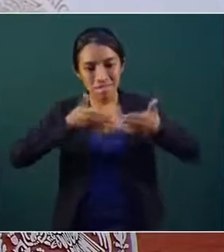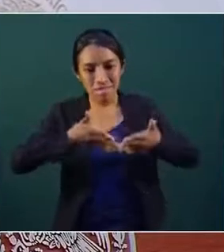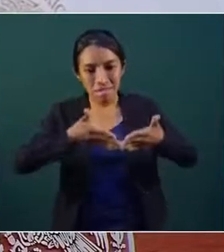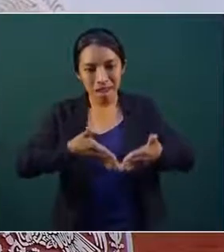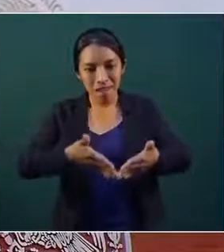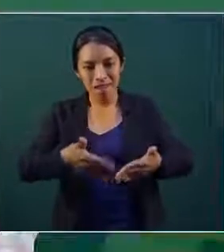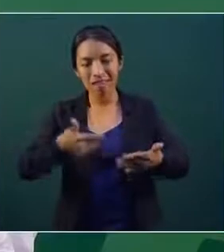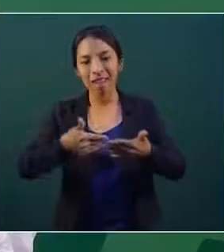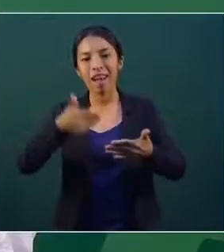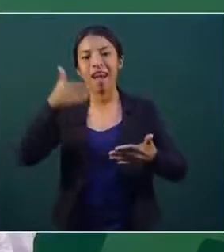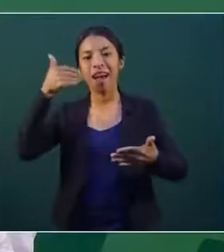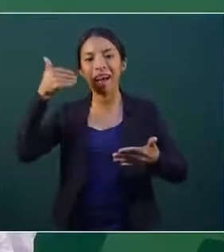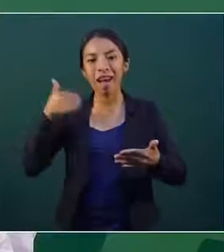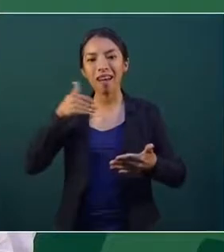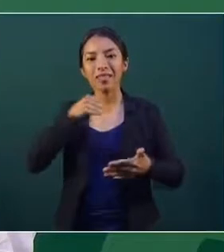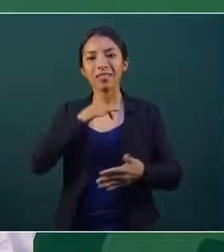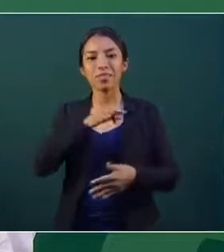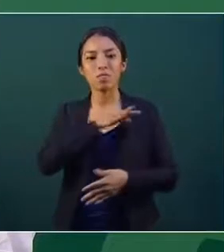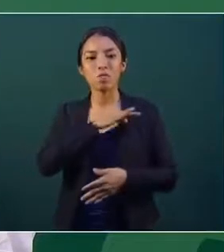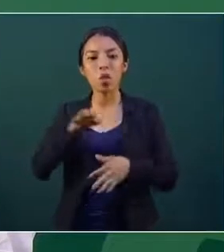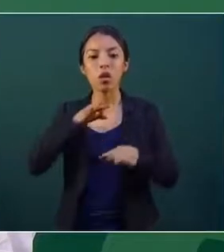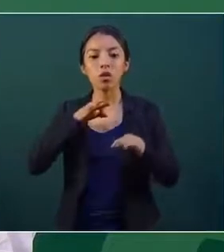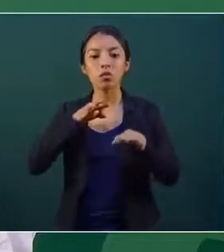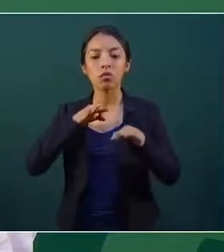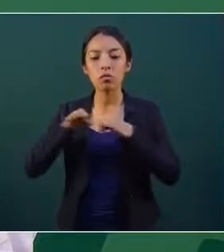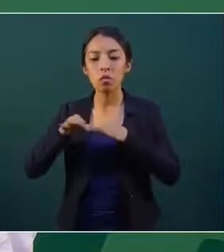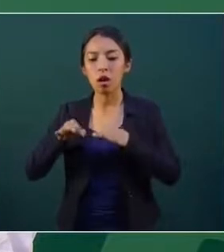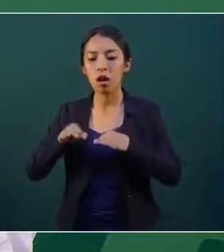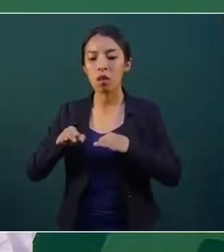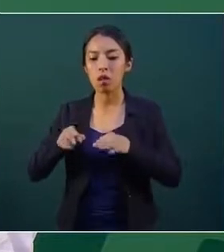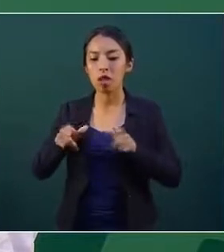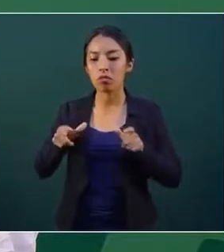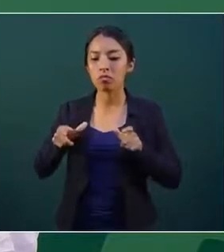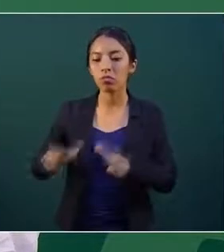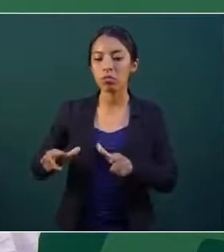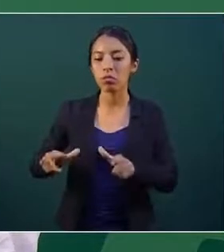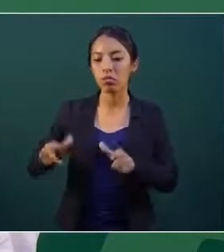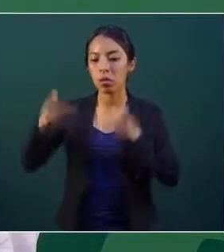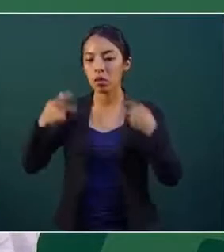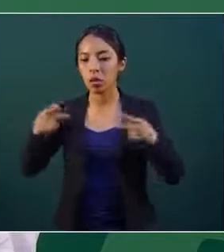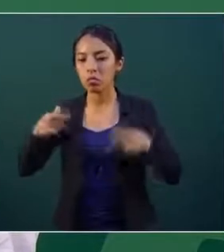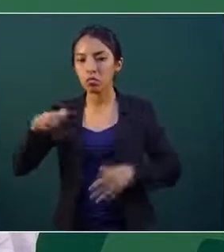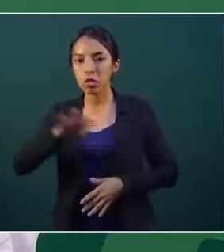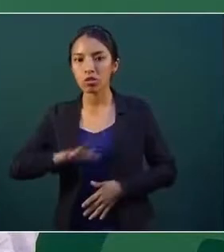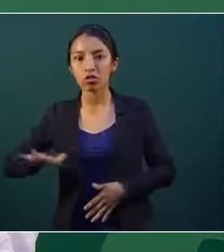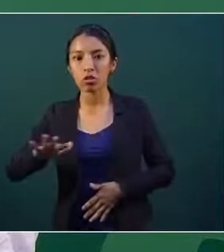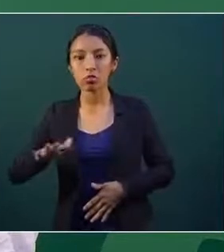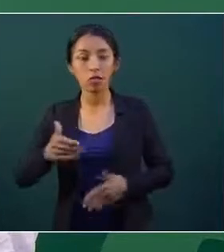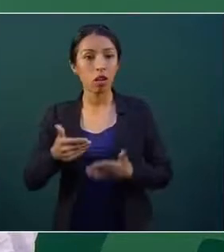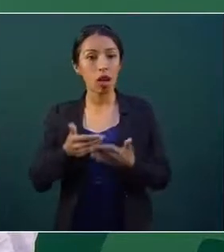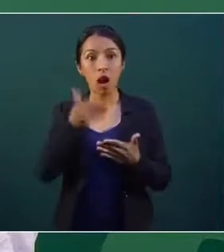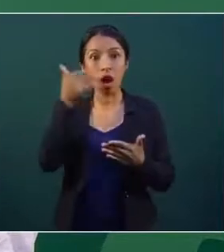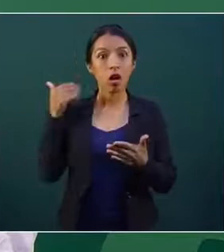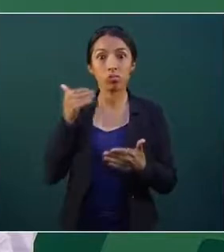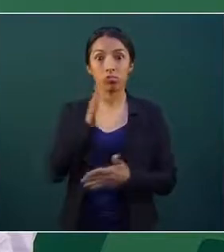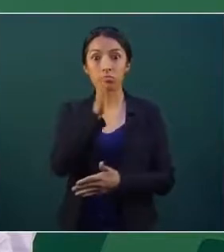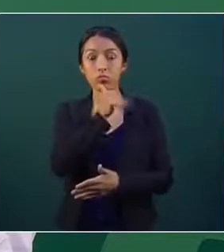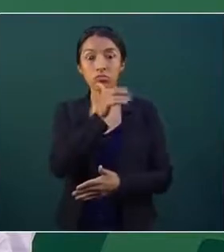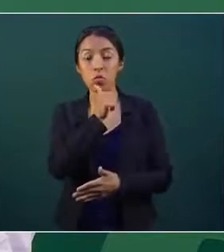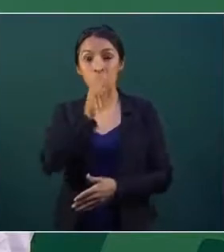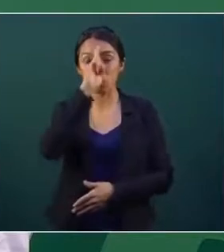participaran en labores de seguridad pública, porque no se les permitía.